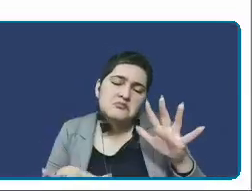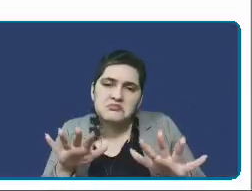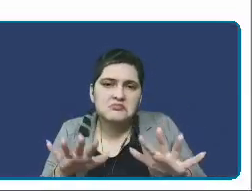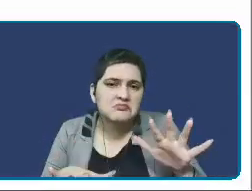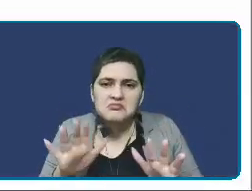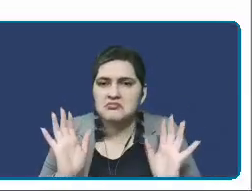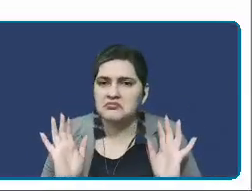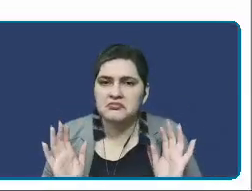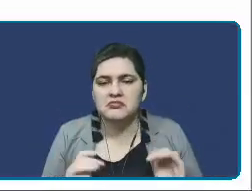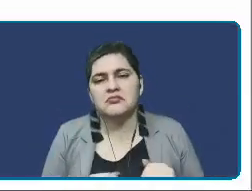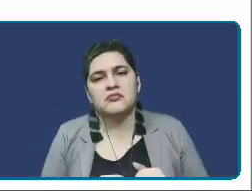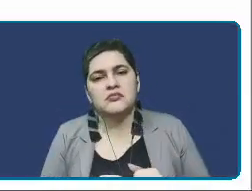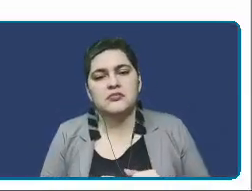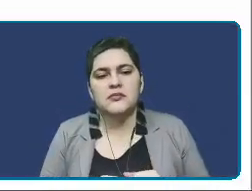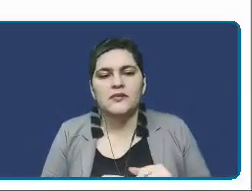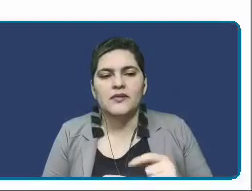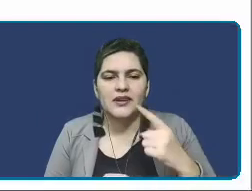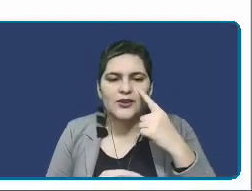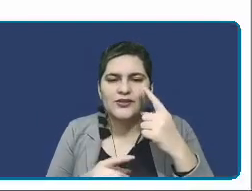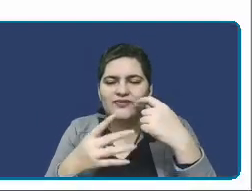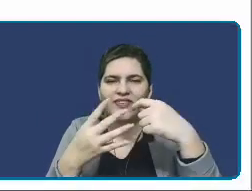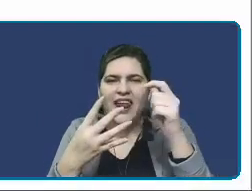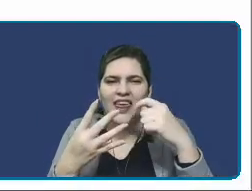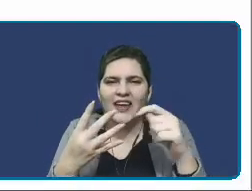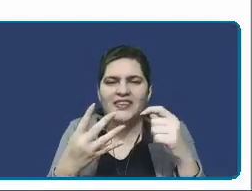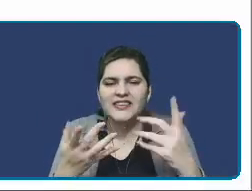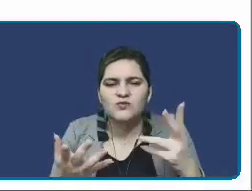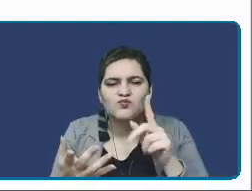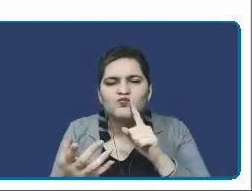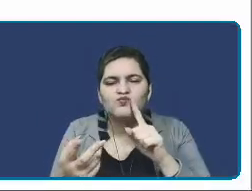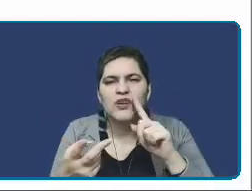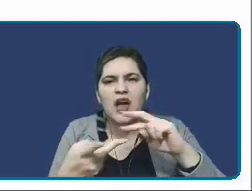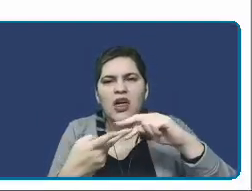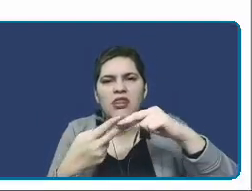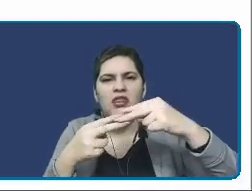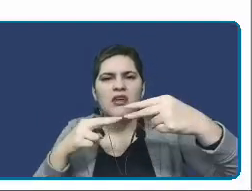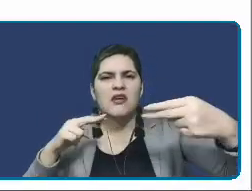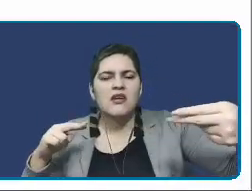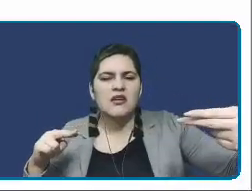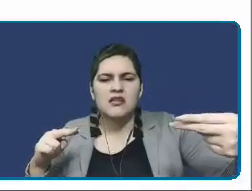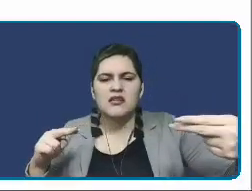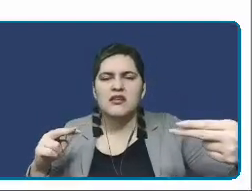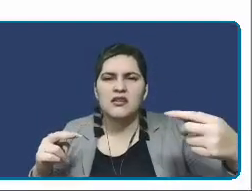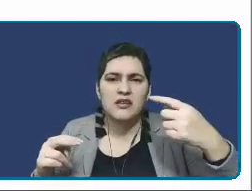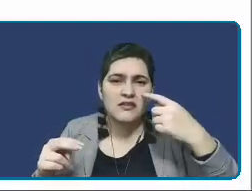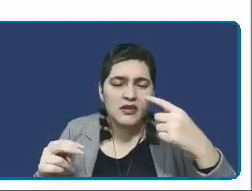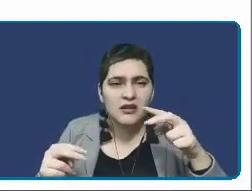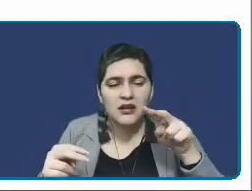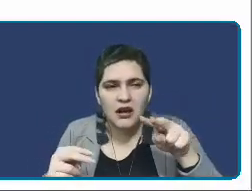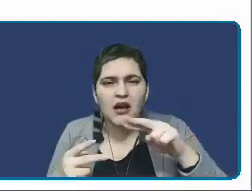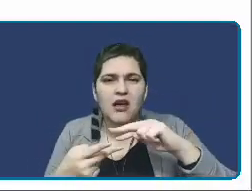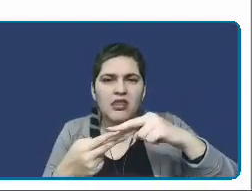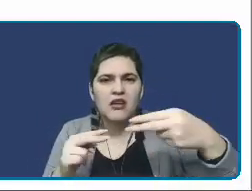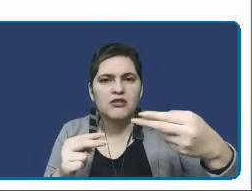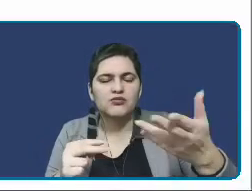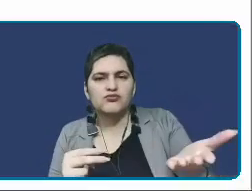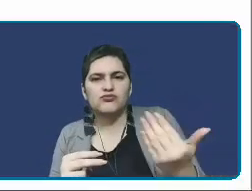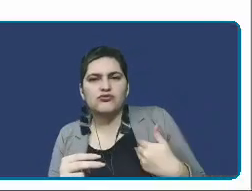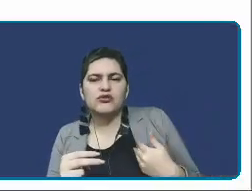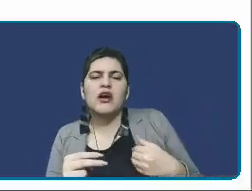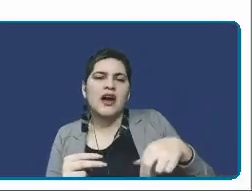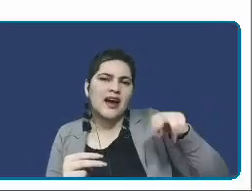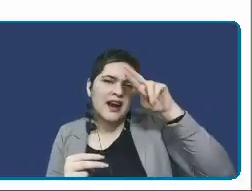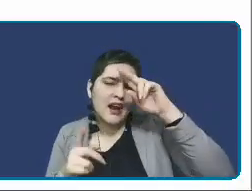otras variantes que se asocian, ¿no es cierto?, que tenerlo más frecuentemente, que son algunas variantes genéticas ya más raras de alteraciones